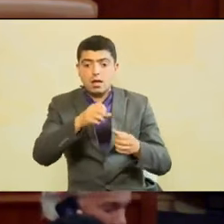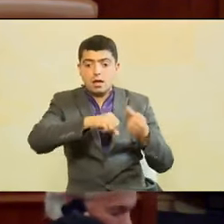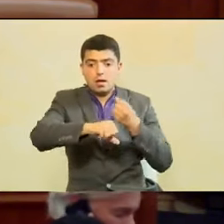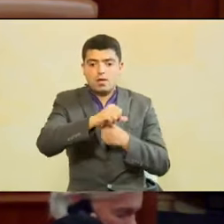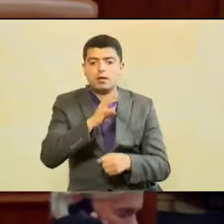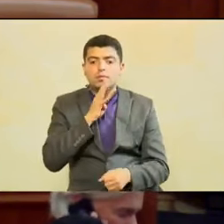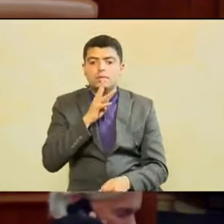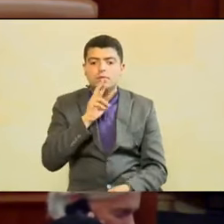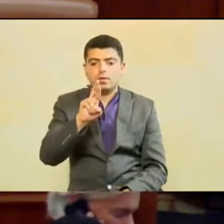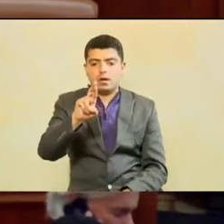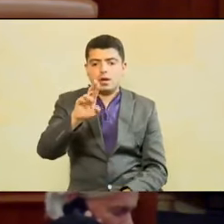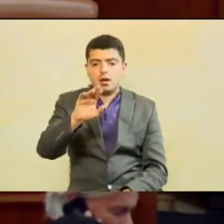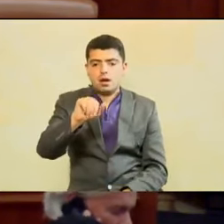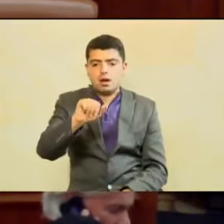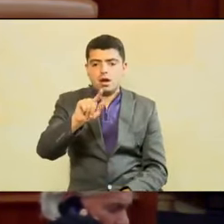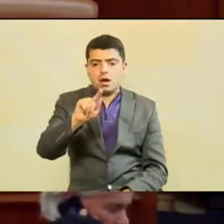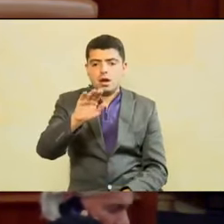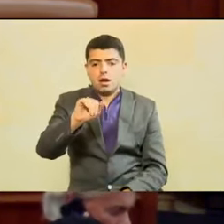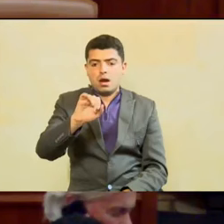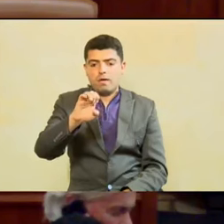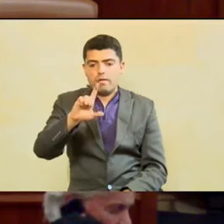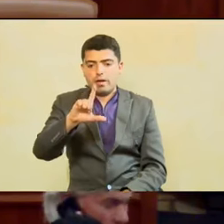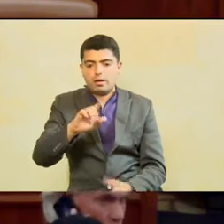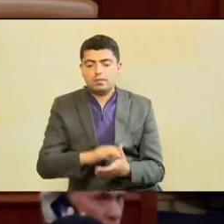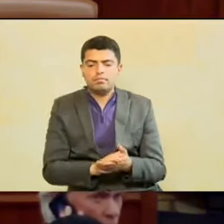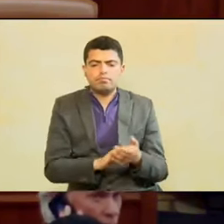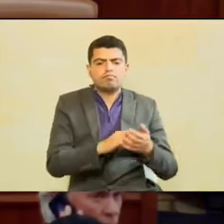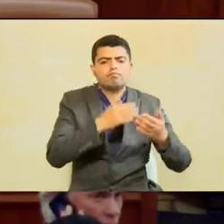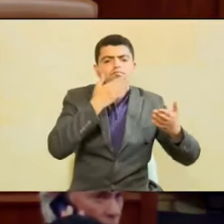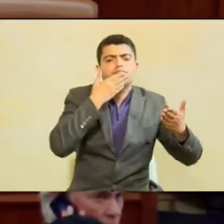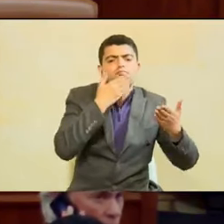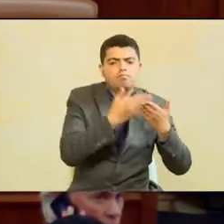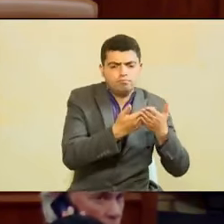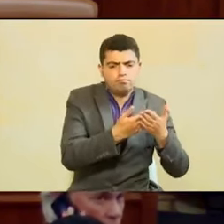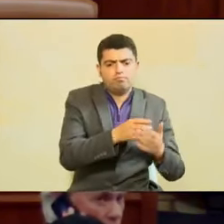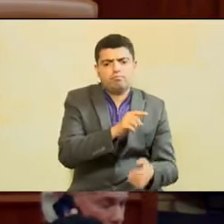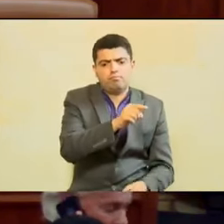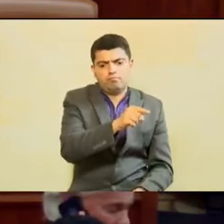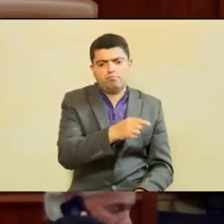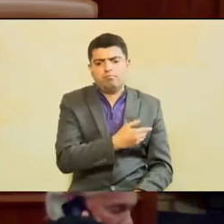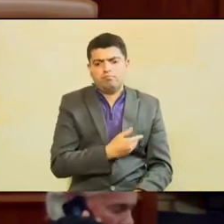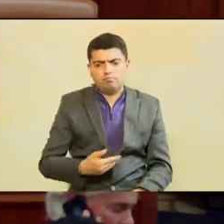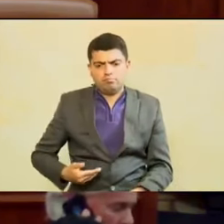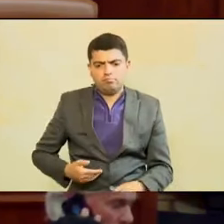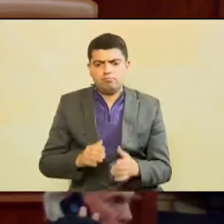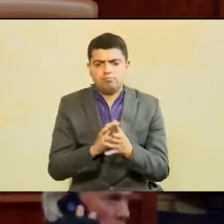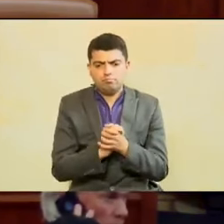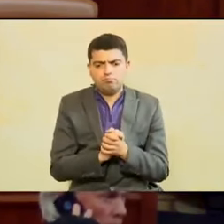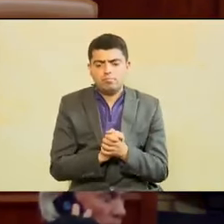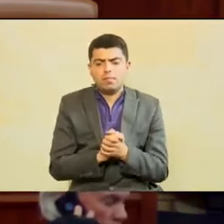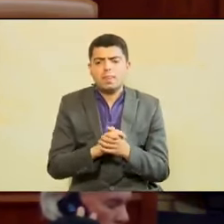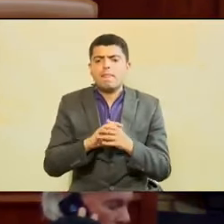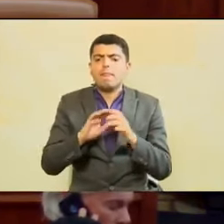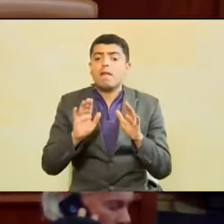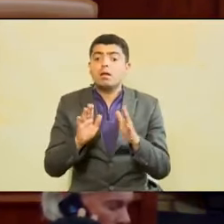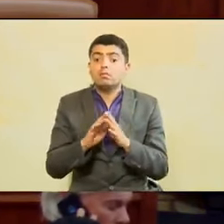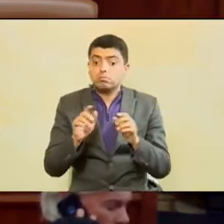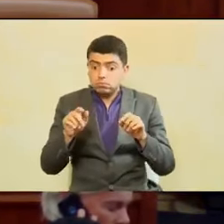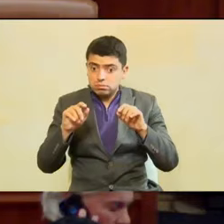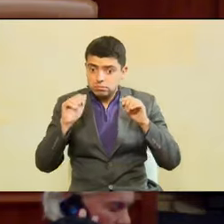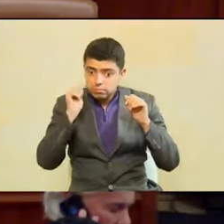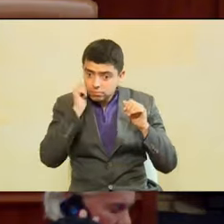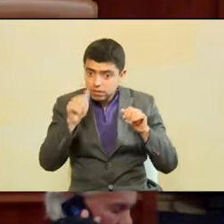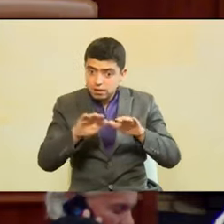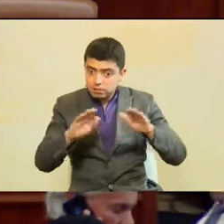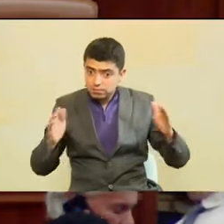señora presidente inicialmente quiero darle gracias a ustedes a la mesa directiva porque han citado para mañana Hoy se ha